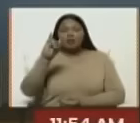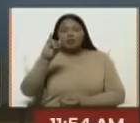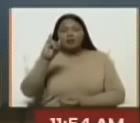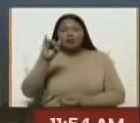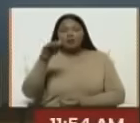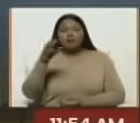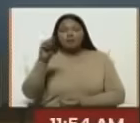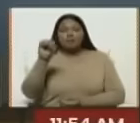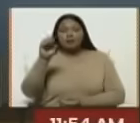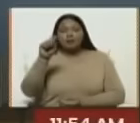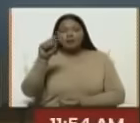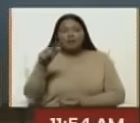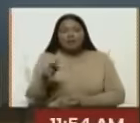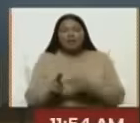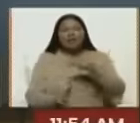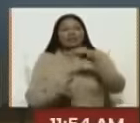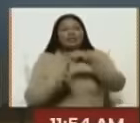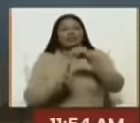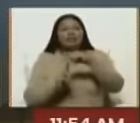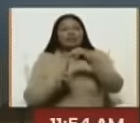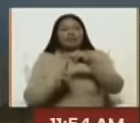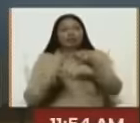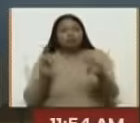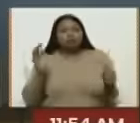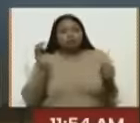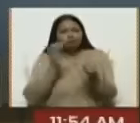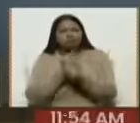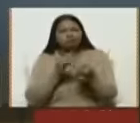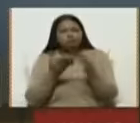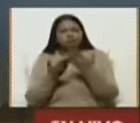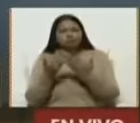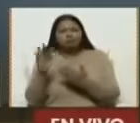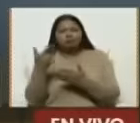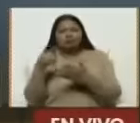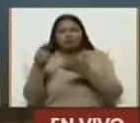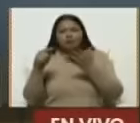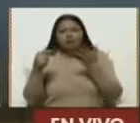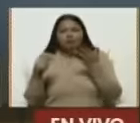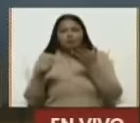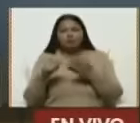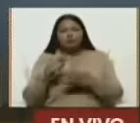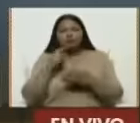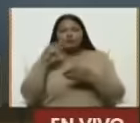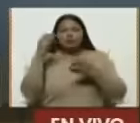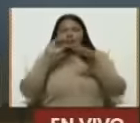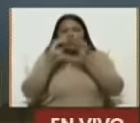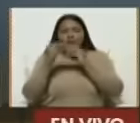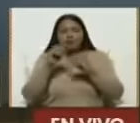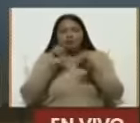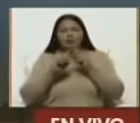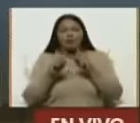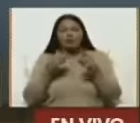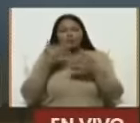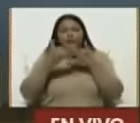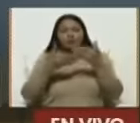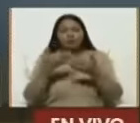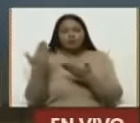ubicada en Palmira, Estado Táchira, se encontraban, entre otros materiales, voy a describir algunos a